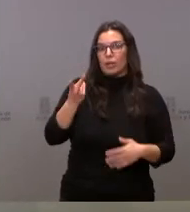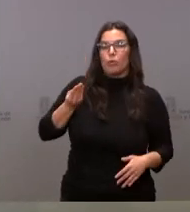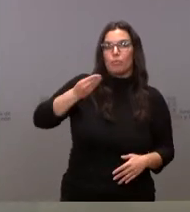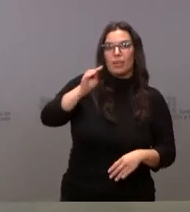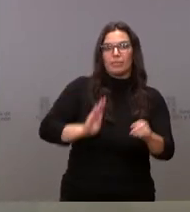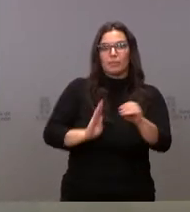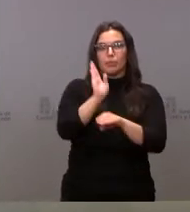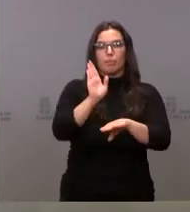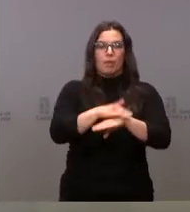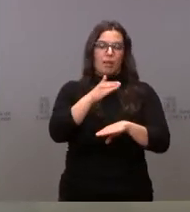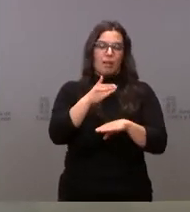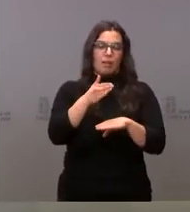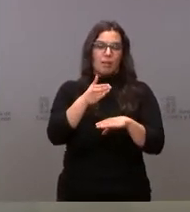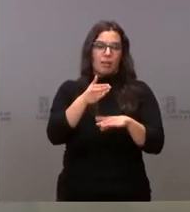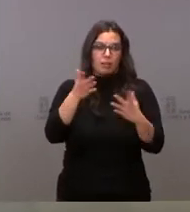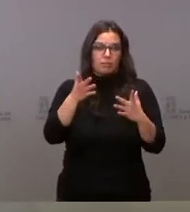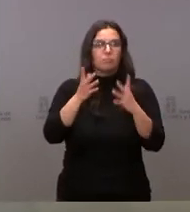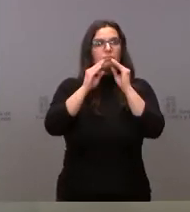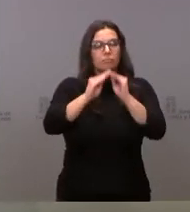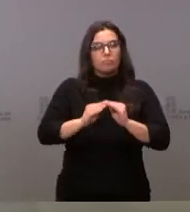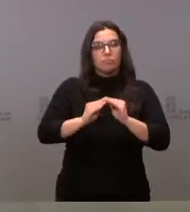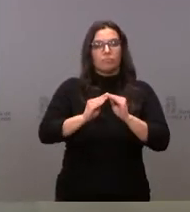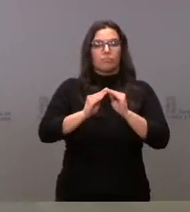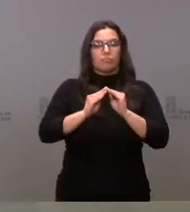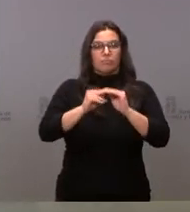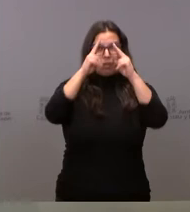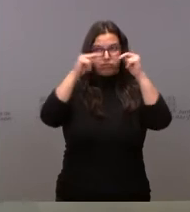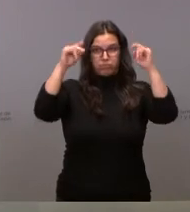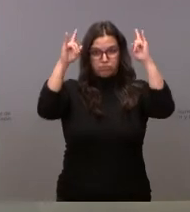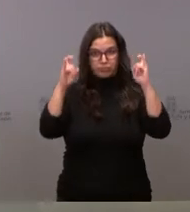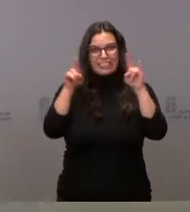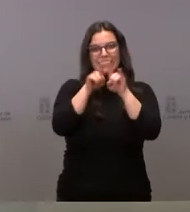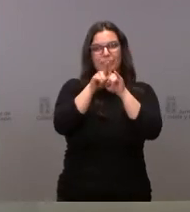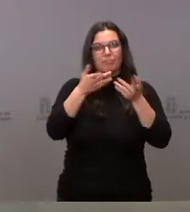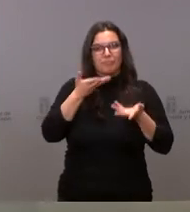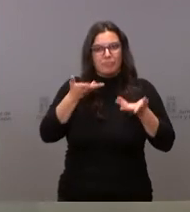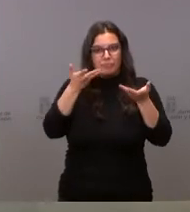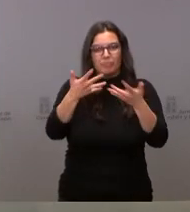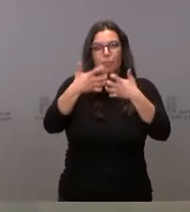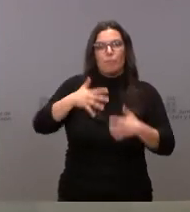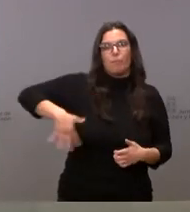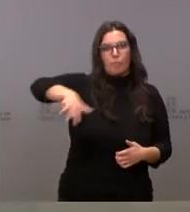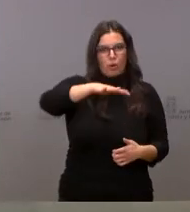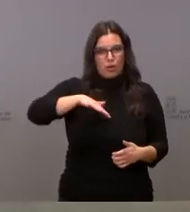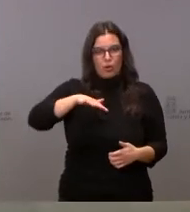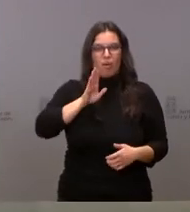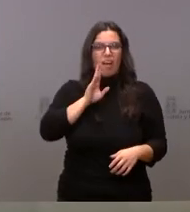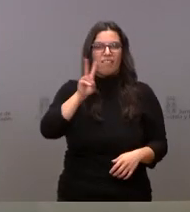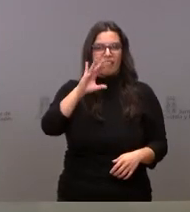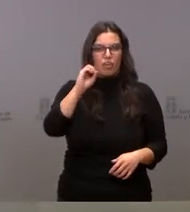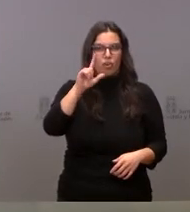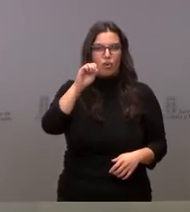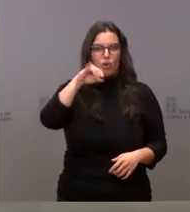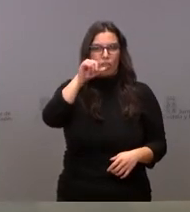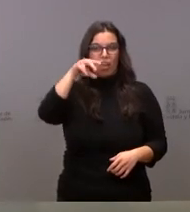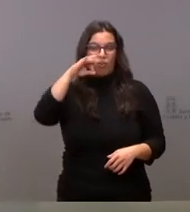para la instalación de este equipo de suministro para el polígono de vicolozano que junto con el